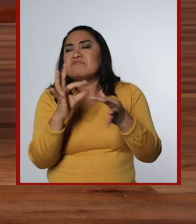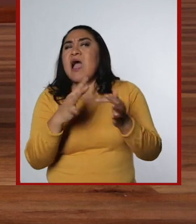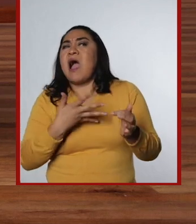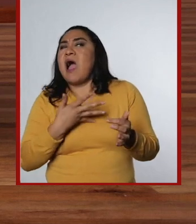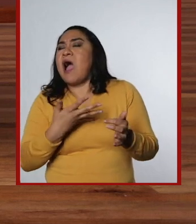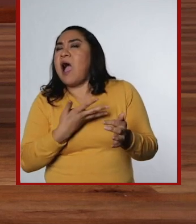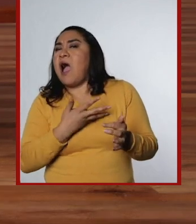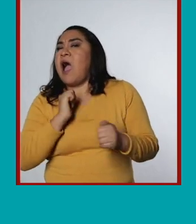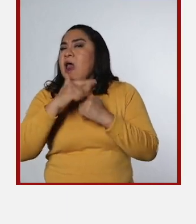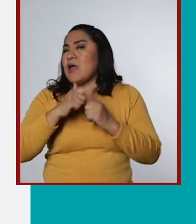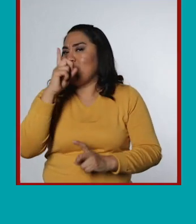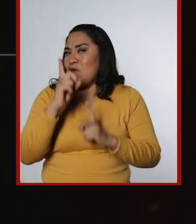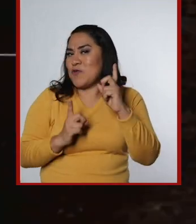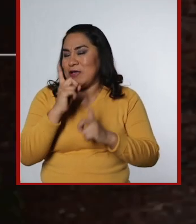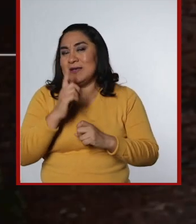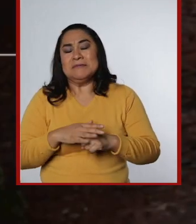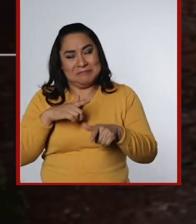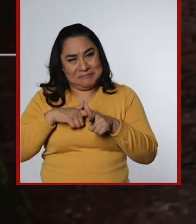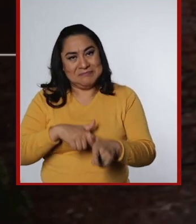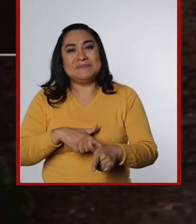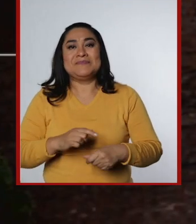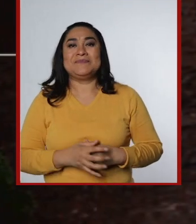inquietudes. Continuamos.